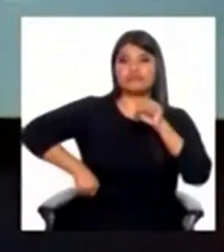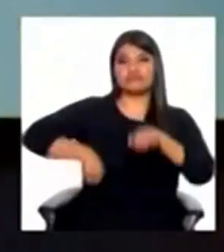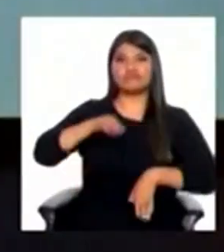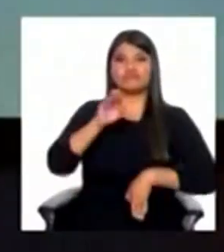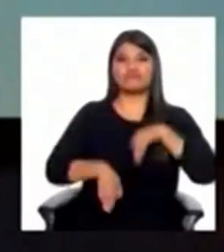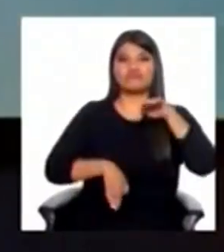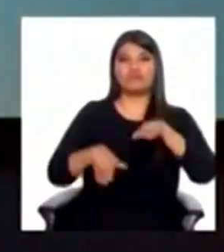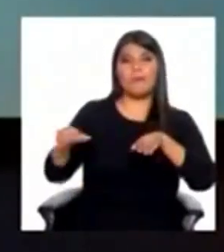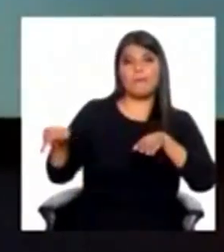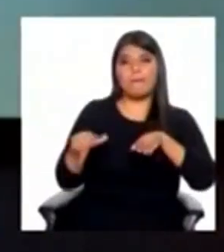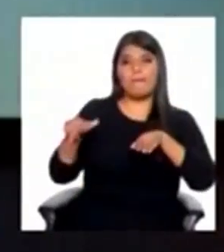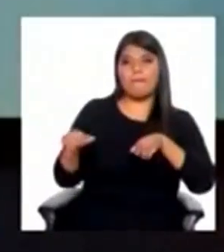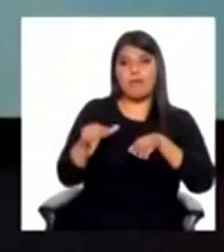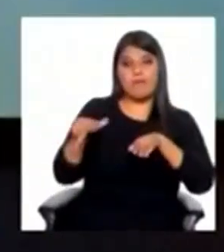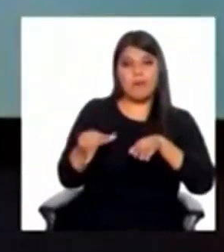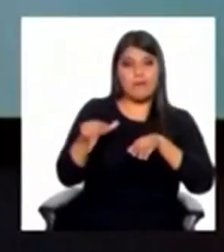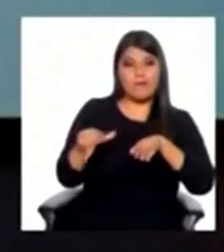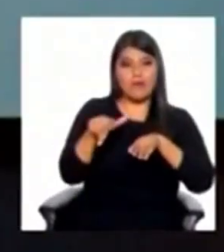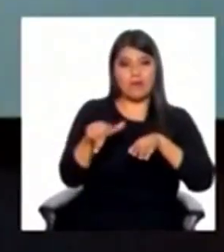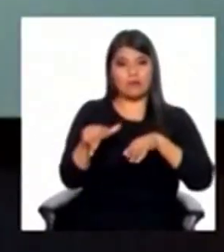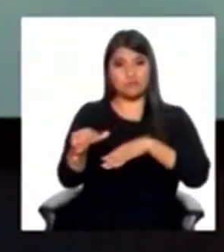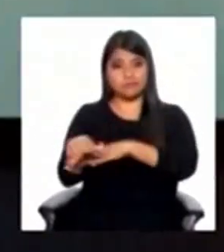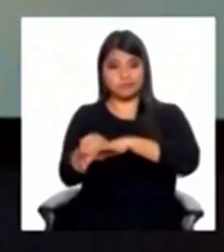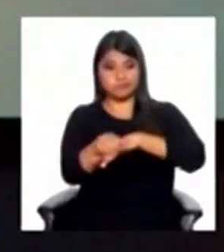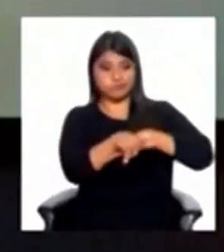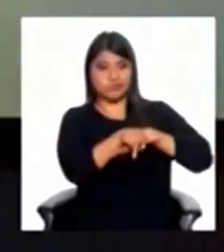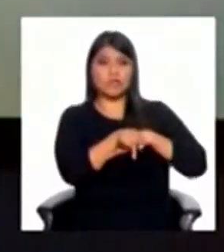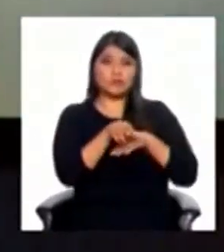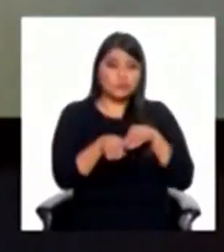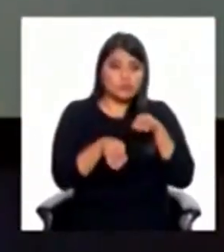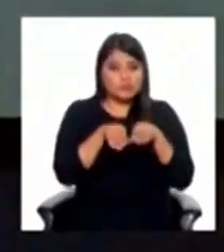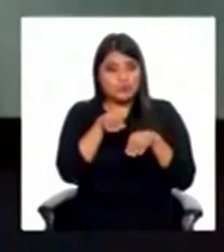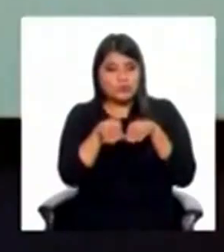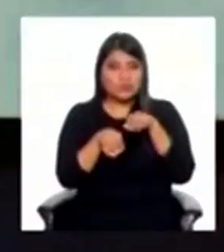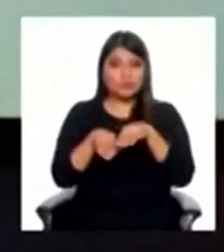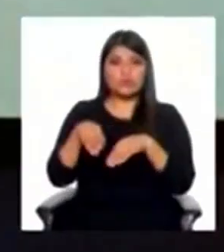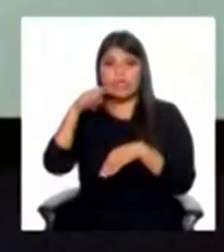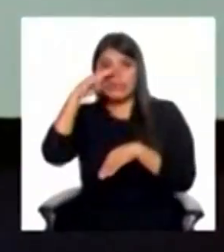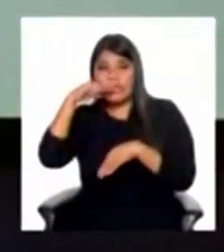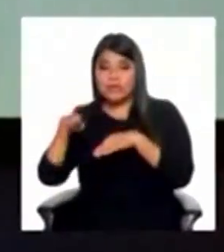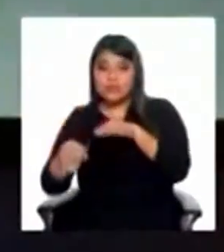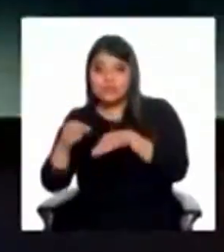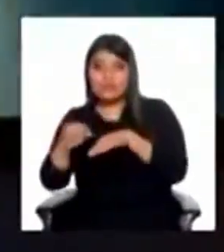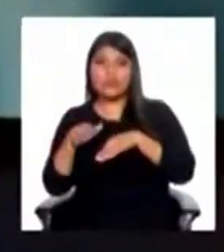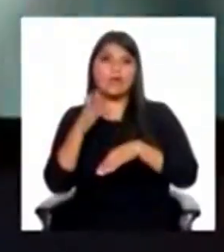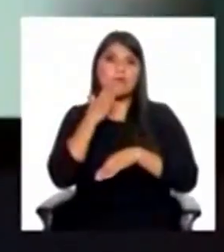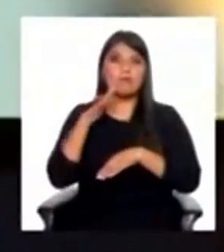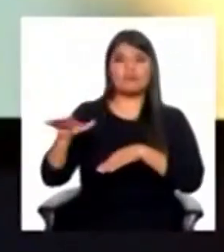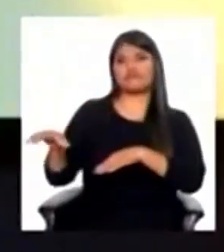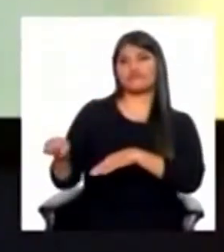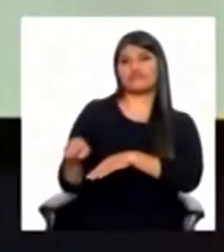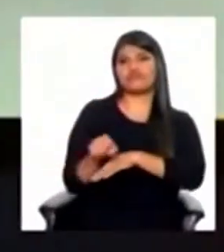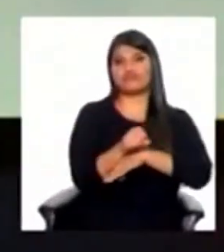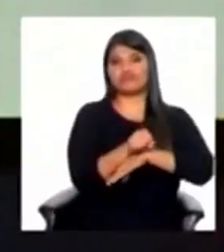son más prolongados, y la pequeña niña con sus pasitos obviamente apenas, ¿no?, si puede, si